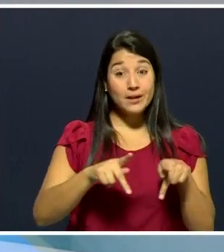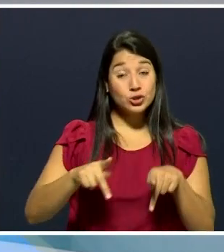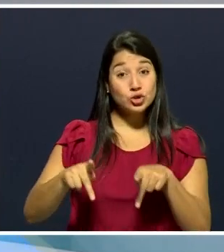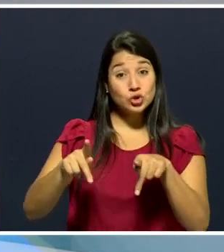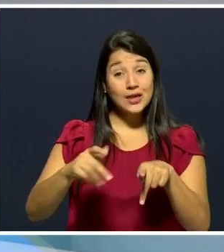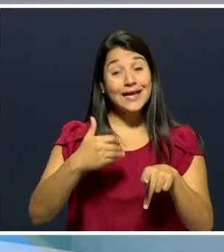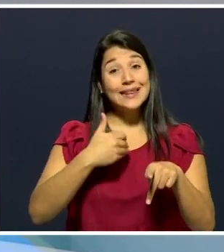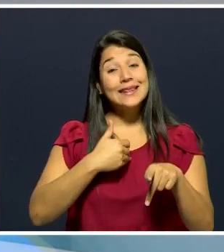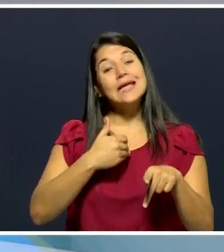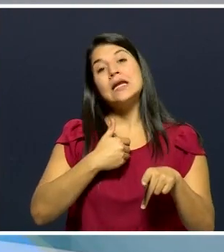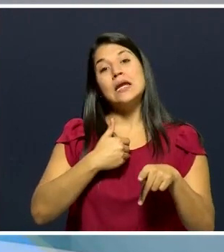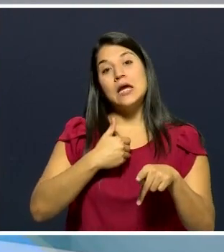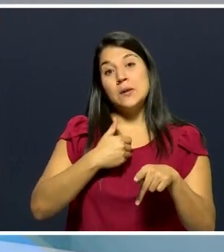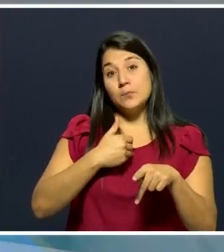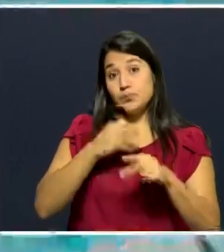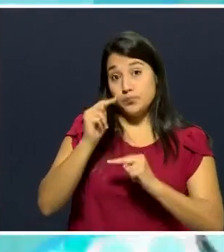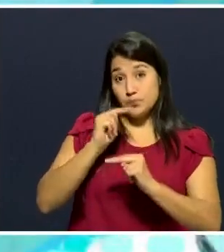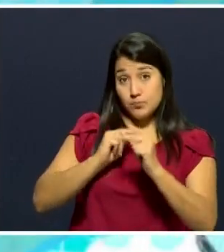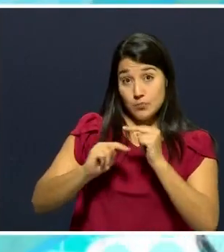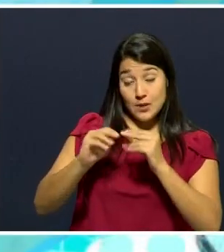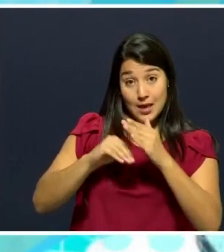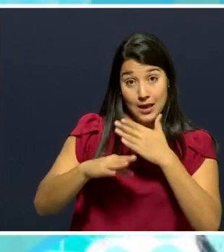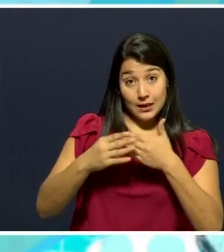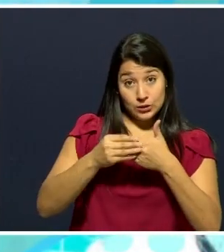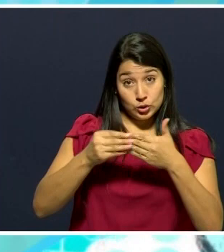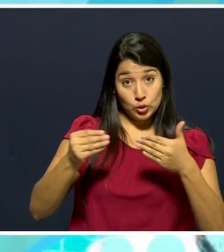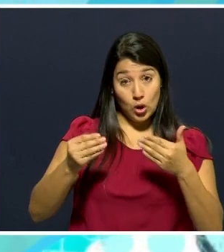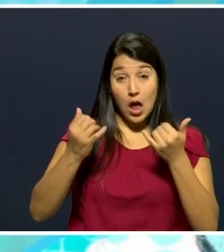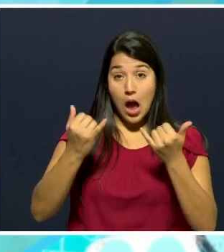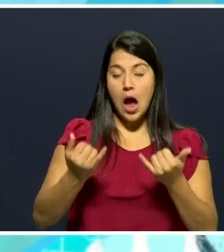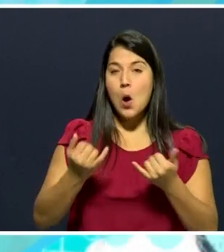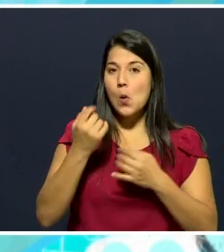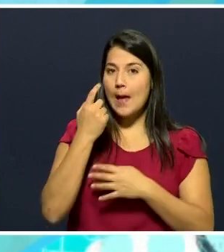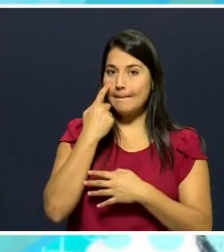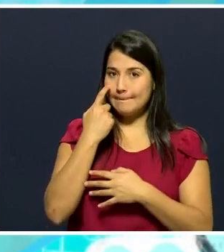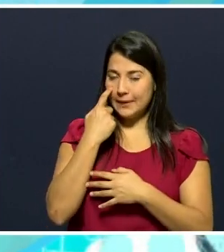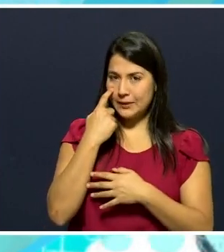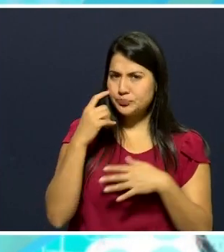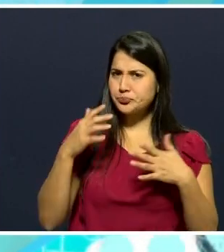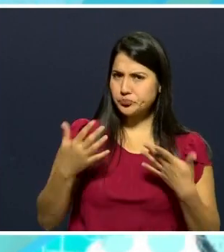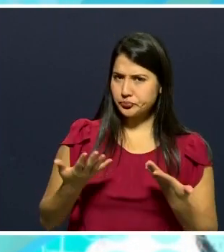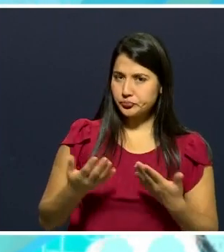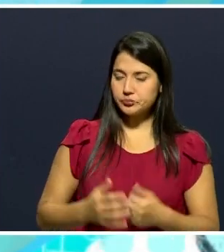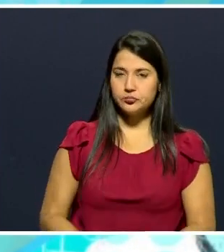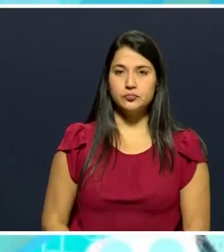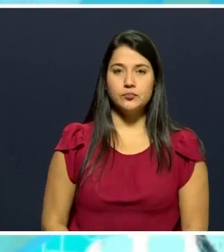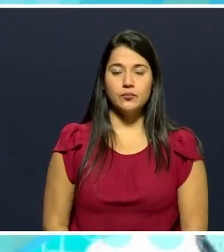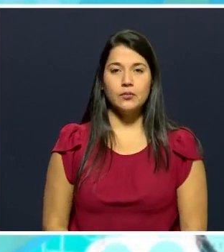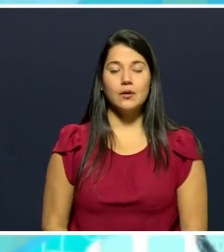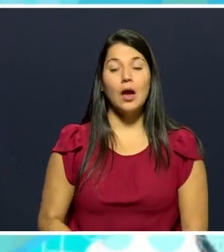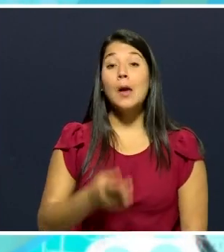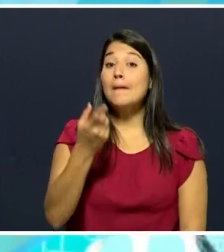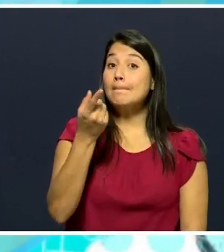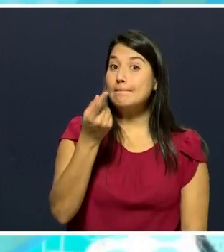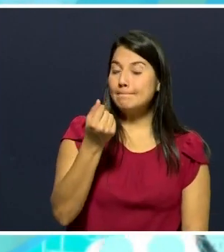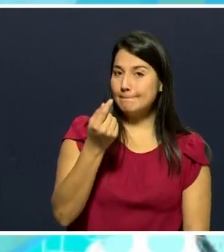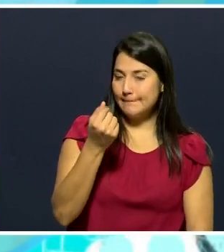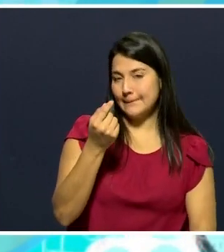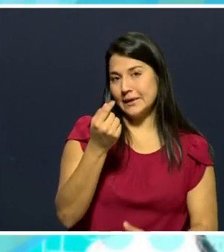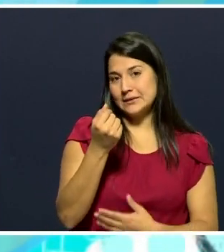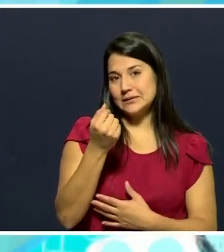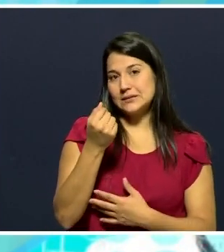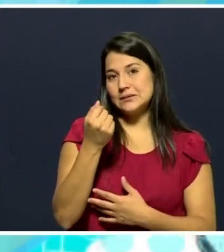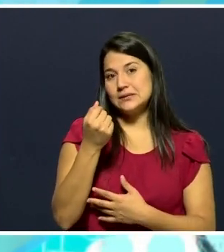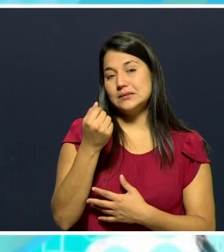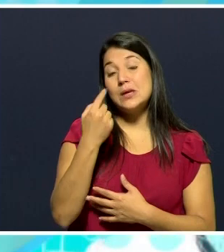obligaciones, inversiones en dólares estadounidenses, vamos a ver las cotizaciones. El precio de